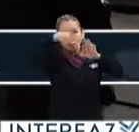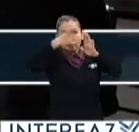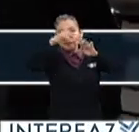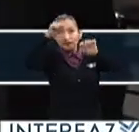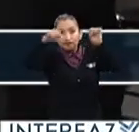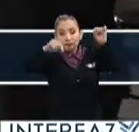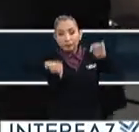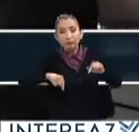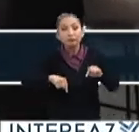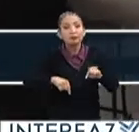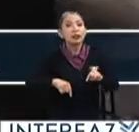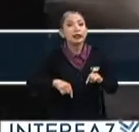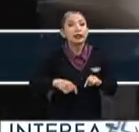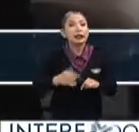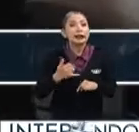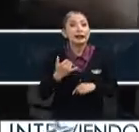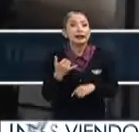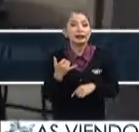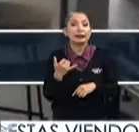territorio nacional.